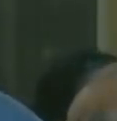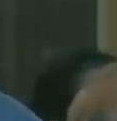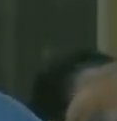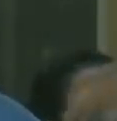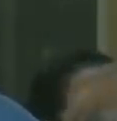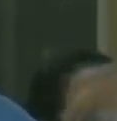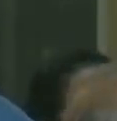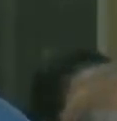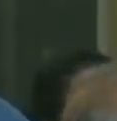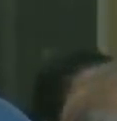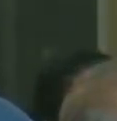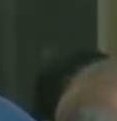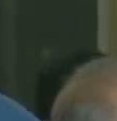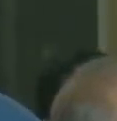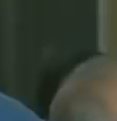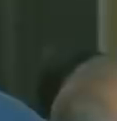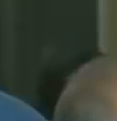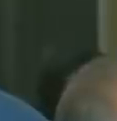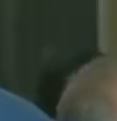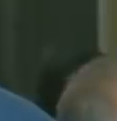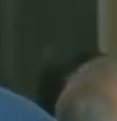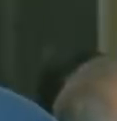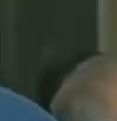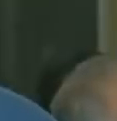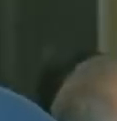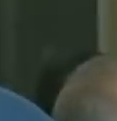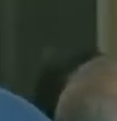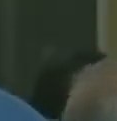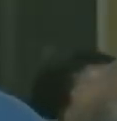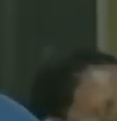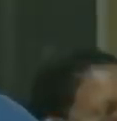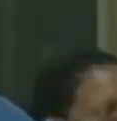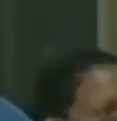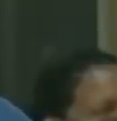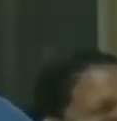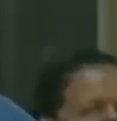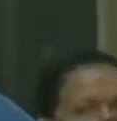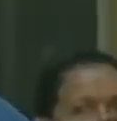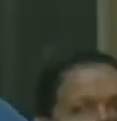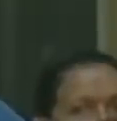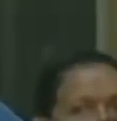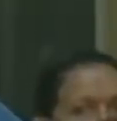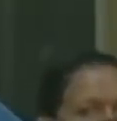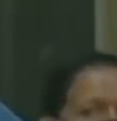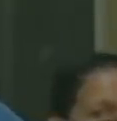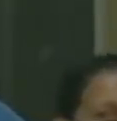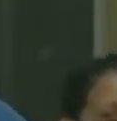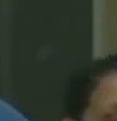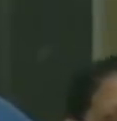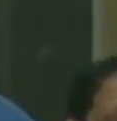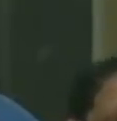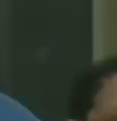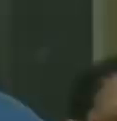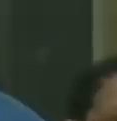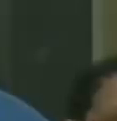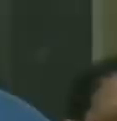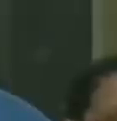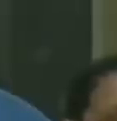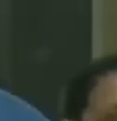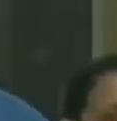esa tranquilidad de que la vacuna tiene más del 90% de efectividad y